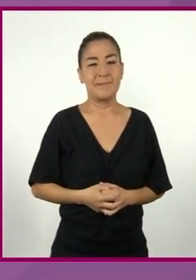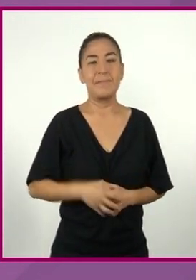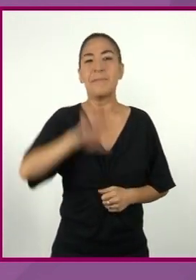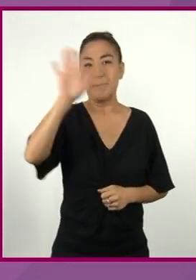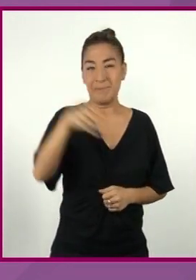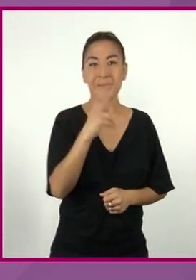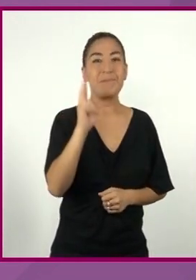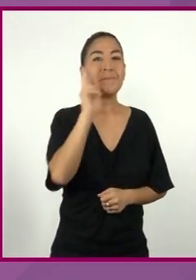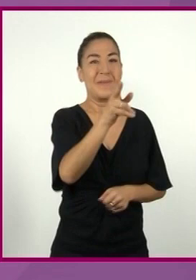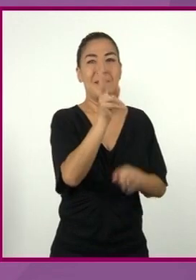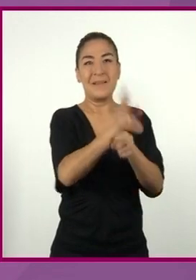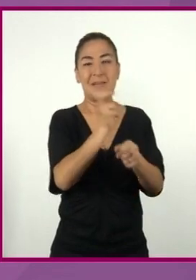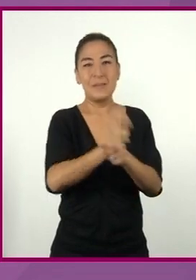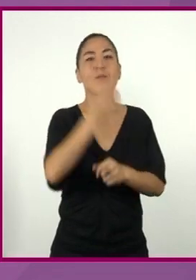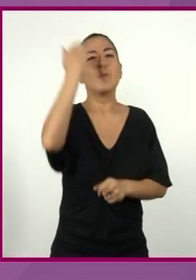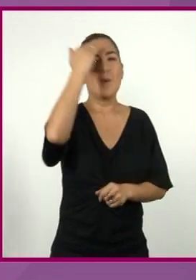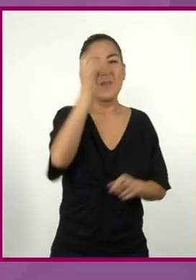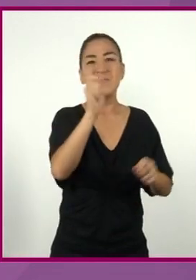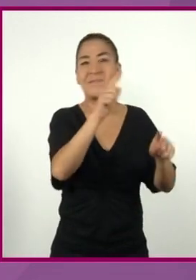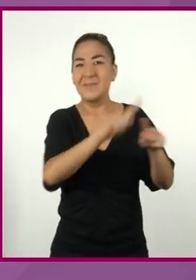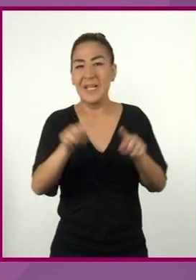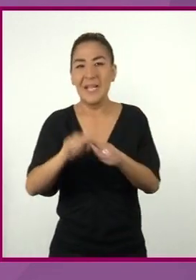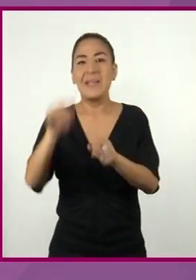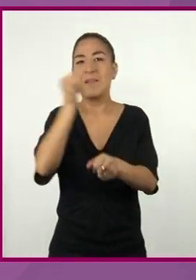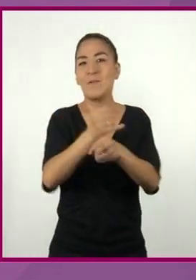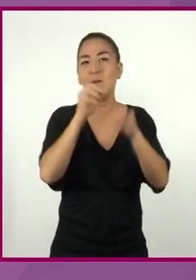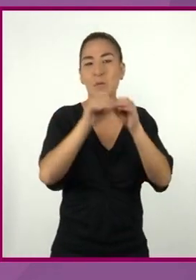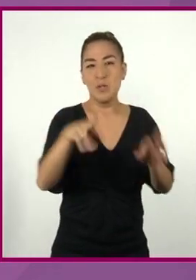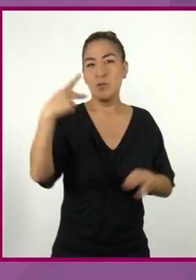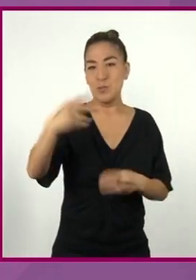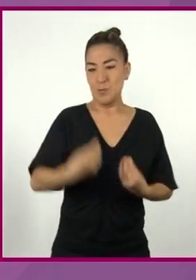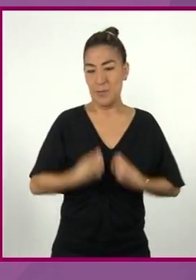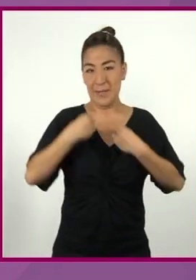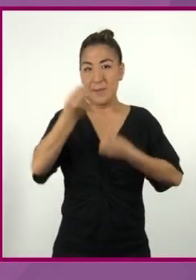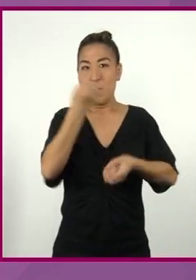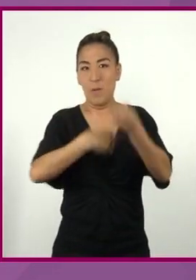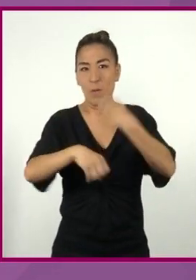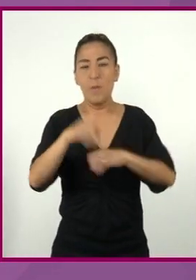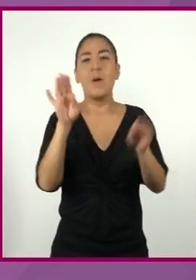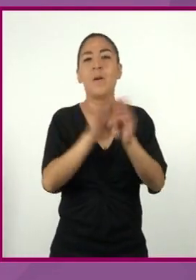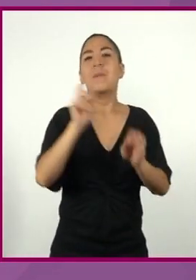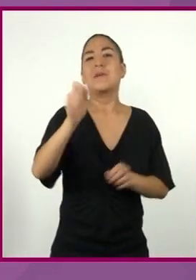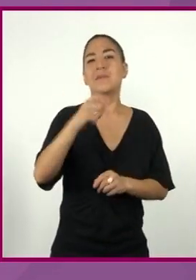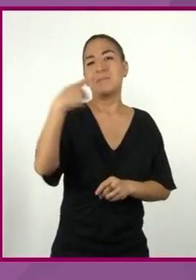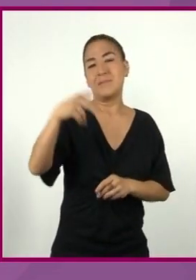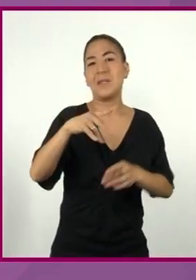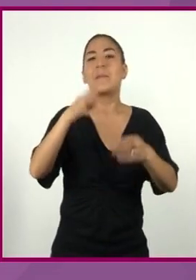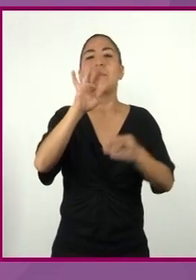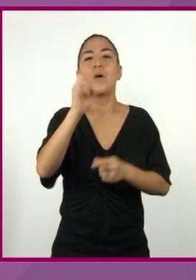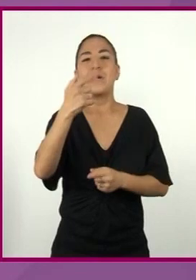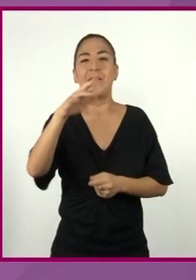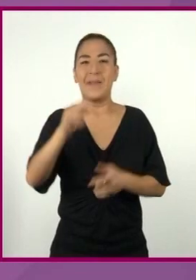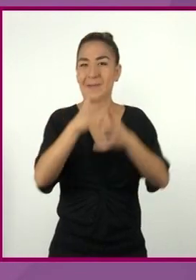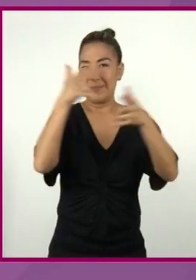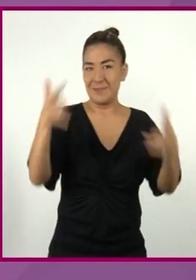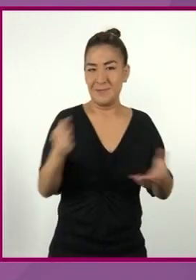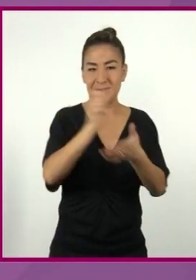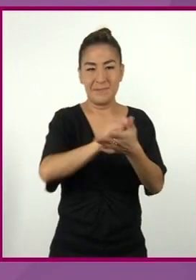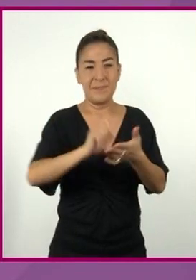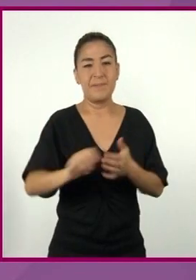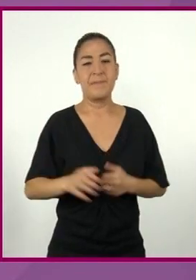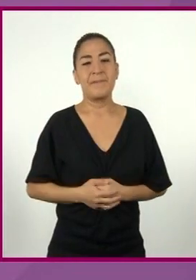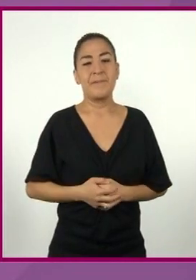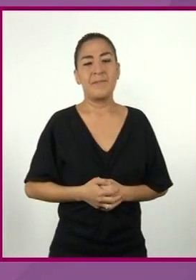Vengan, los invito a conocer algunos datos sobre la vida y obra de personajes célebres a partir de sus biografías.